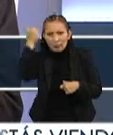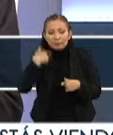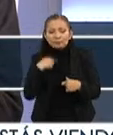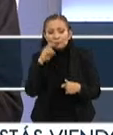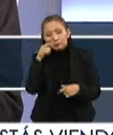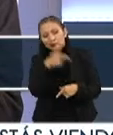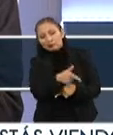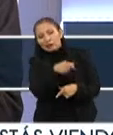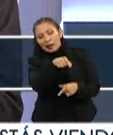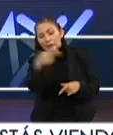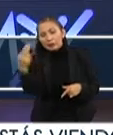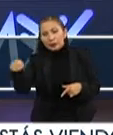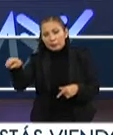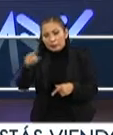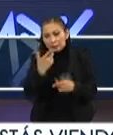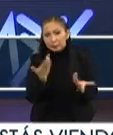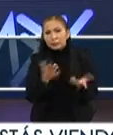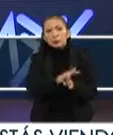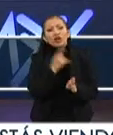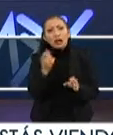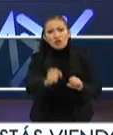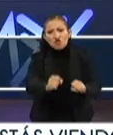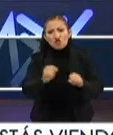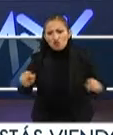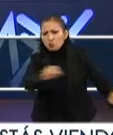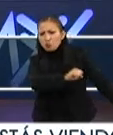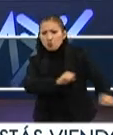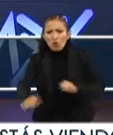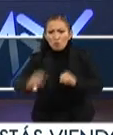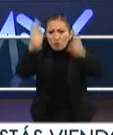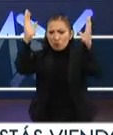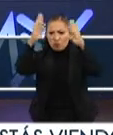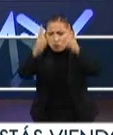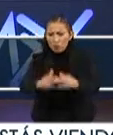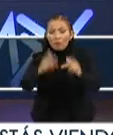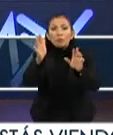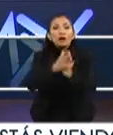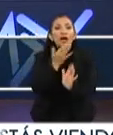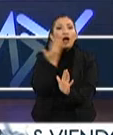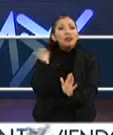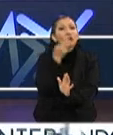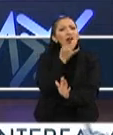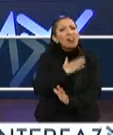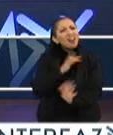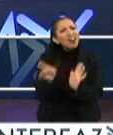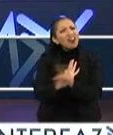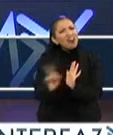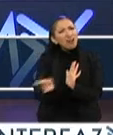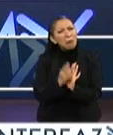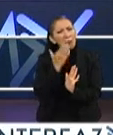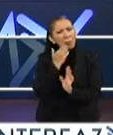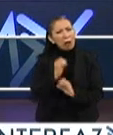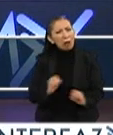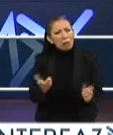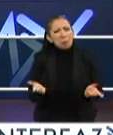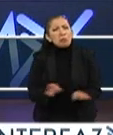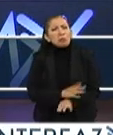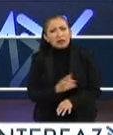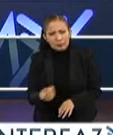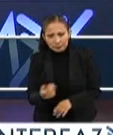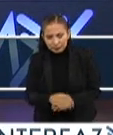nosotros identificamos principalmente como esto, ¿no? ¿Por qué había sido tan devastador? ¿Por qué no se activó la alerta sísmica con anticipación?